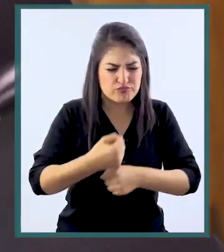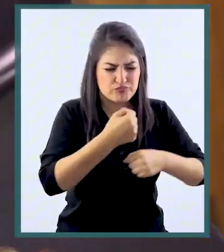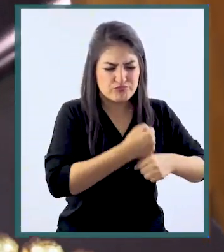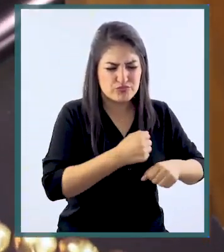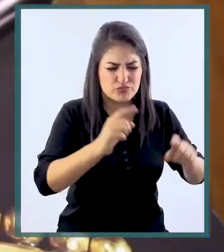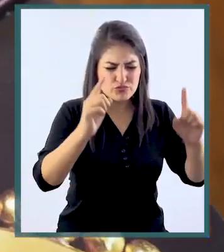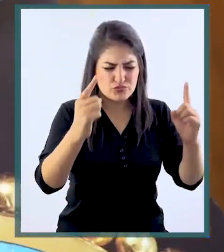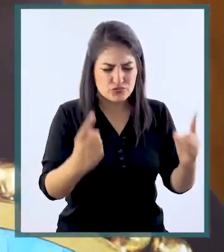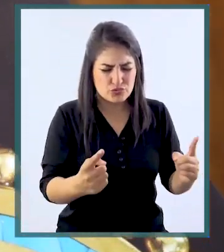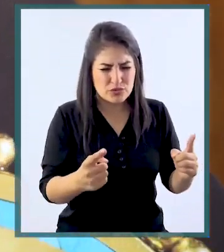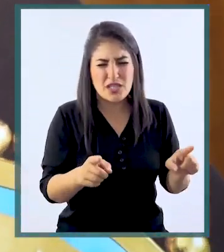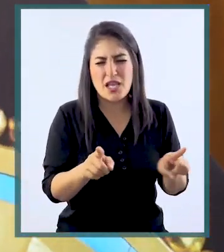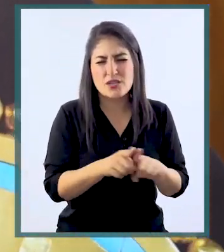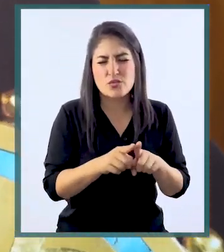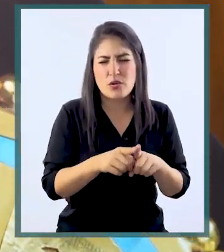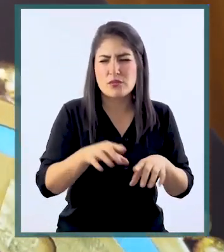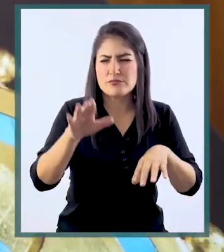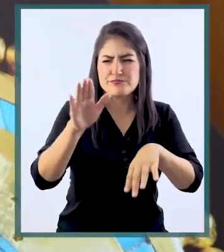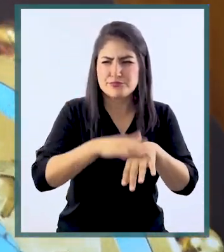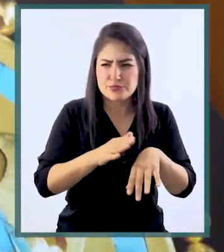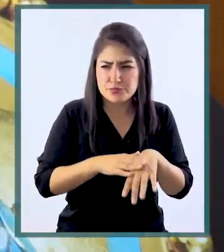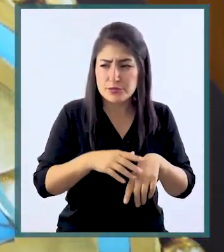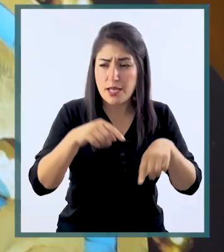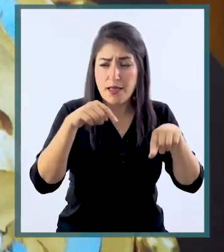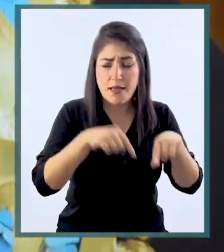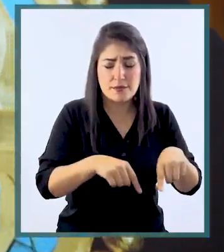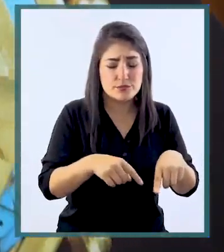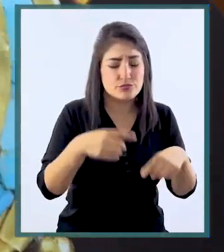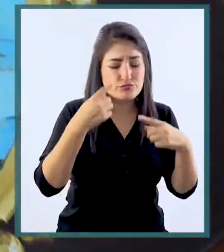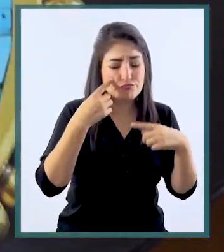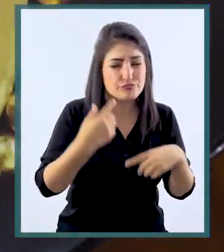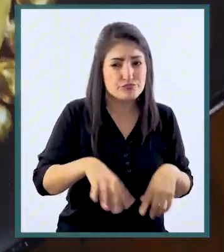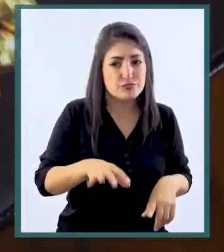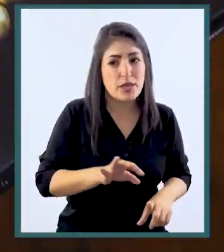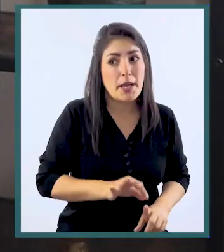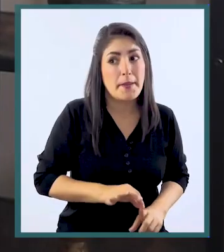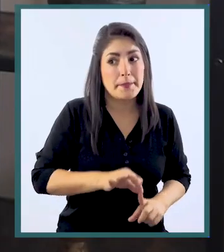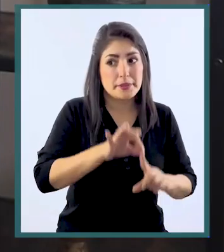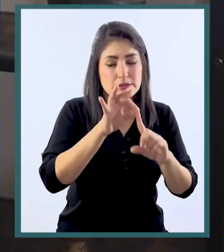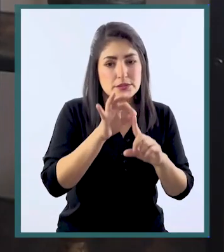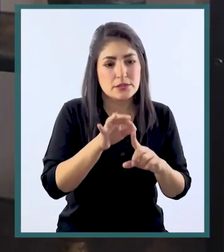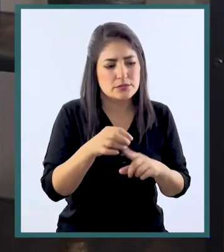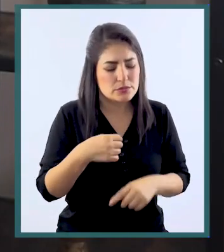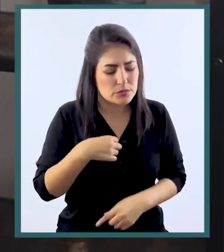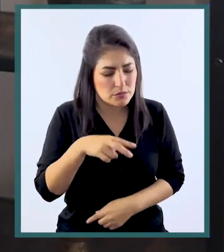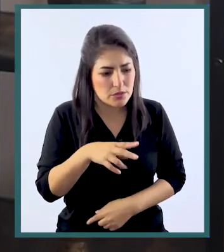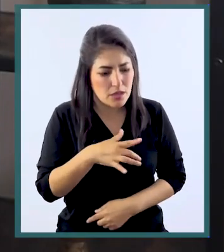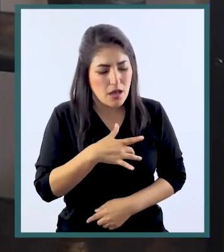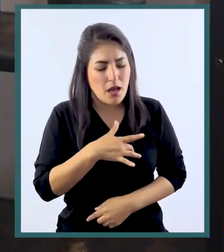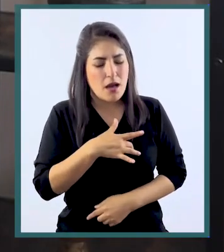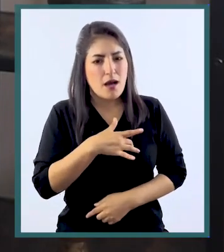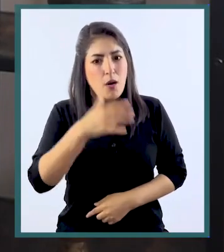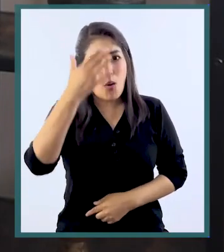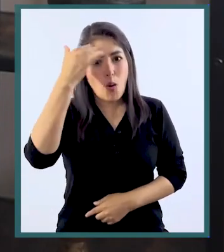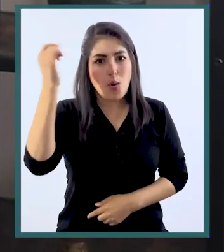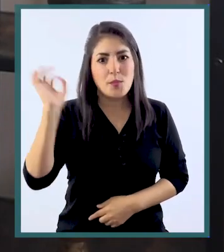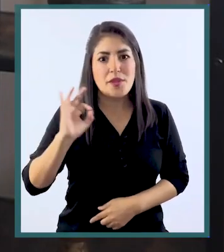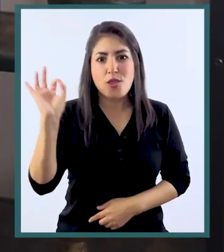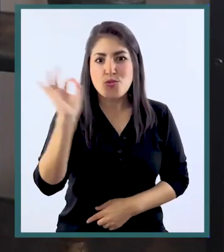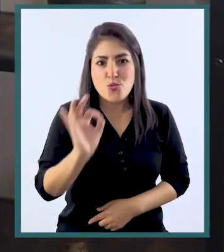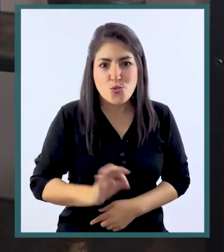anuncio premonitorio de lo que iba a ser. Una vez yo dije, fue un instante eterno que nunca olvidaré, porque no,